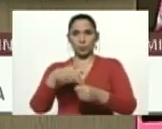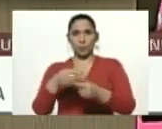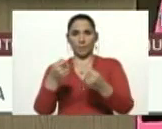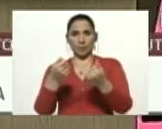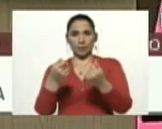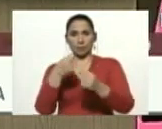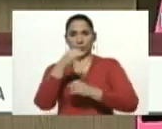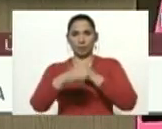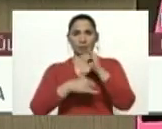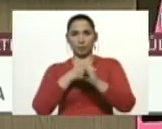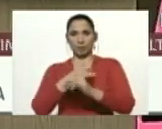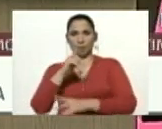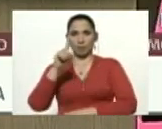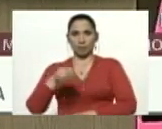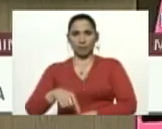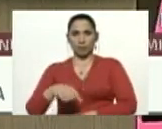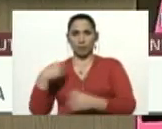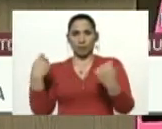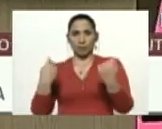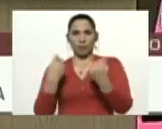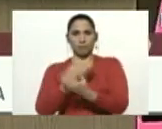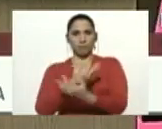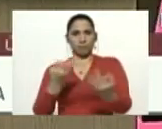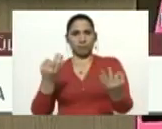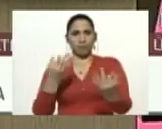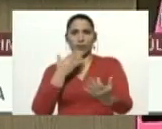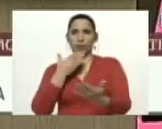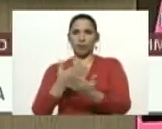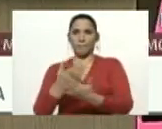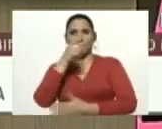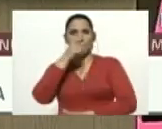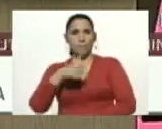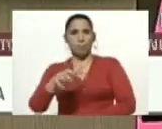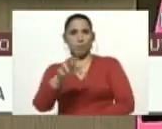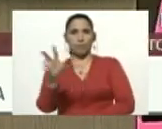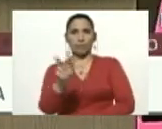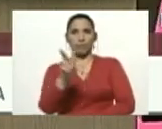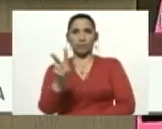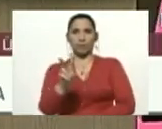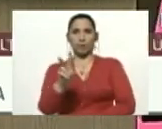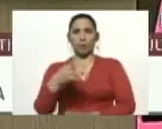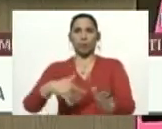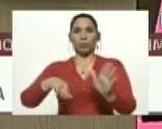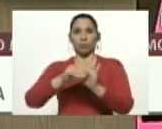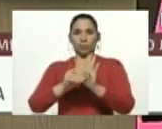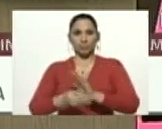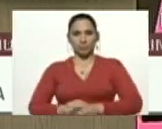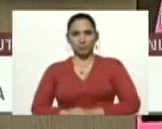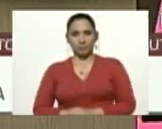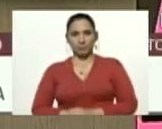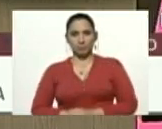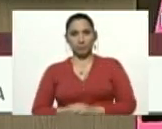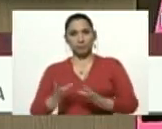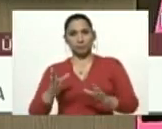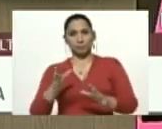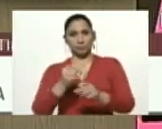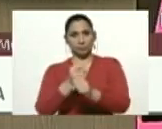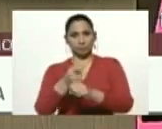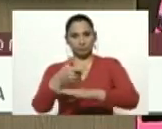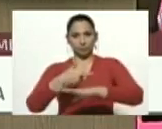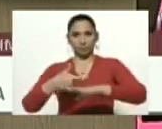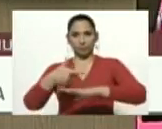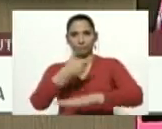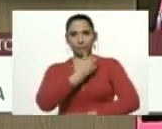también fue una jornada exitosa. Gracias al pueblo de Venezuela, una vez más, por confiar en el gobierno